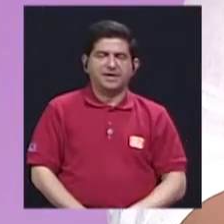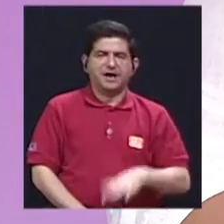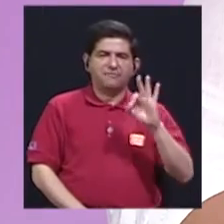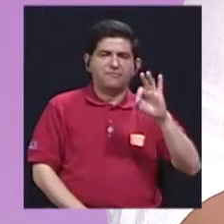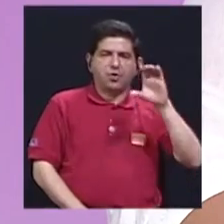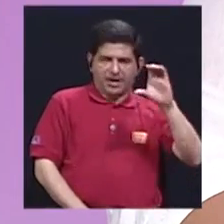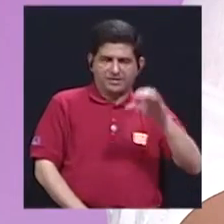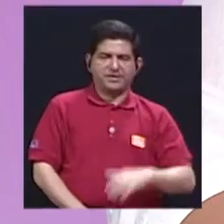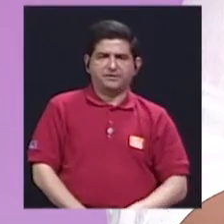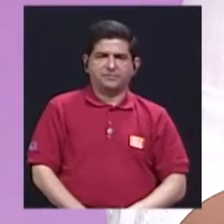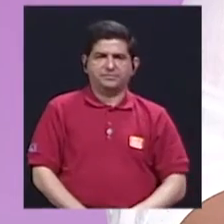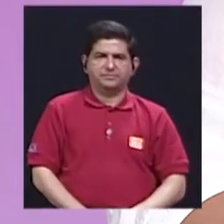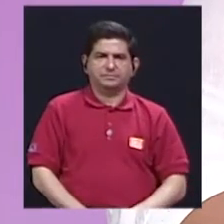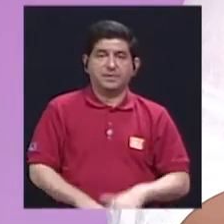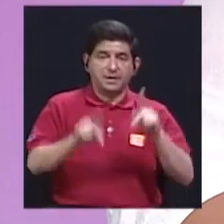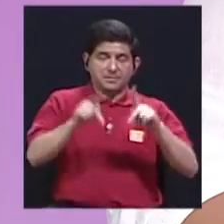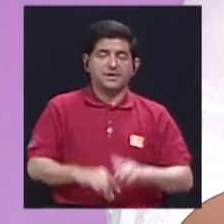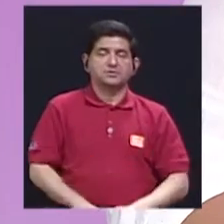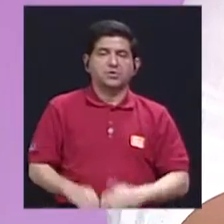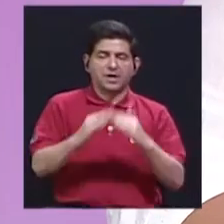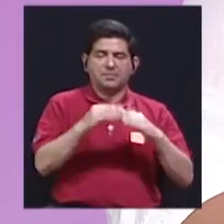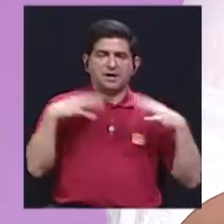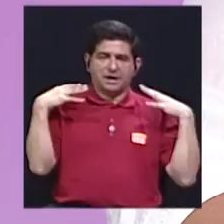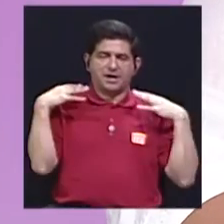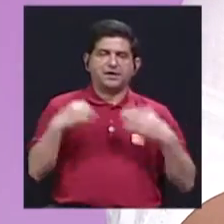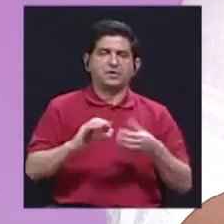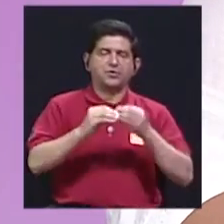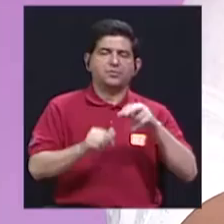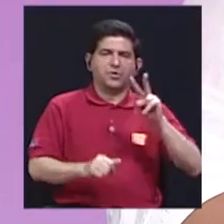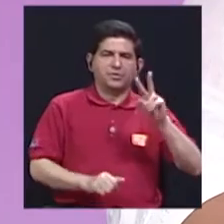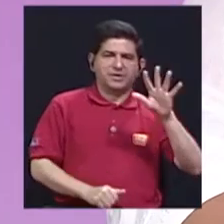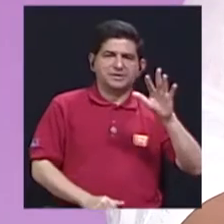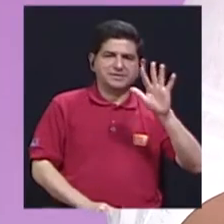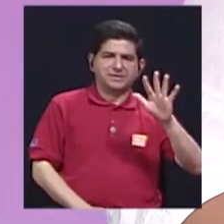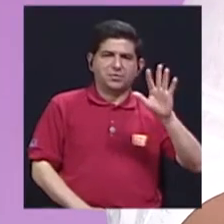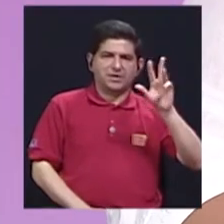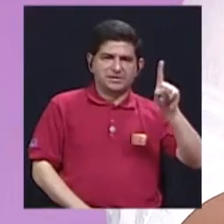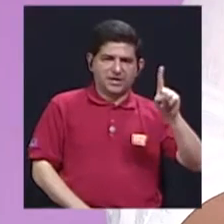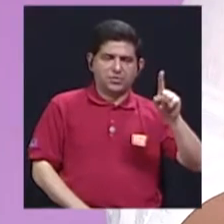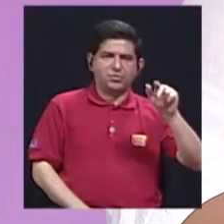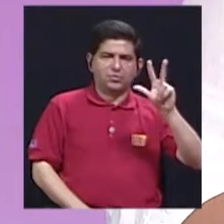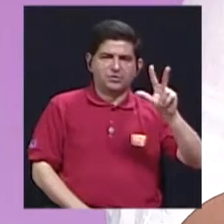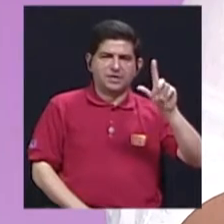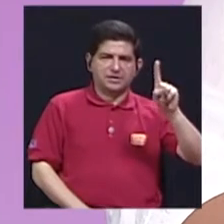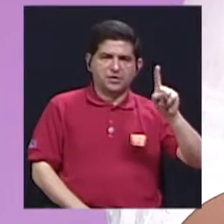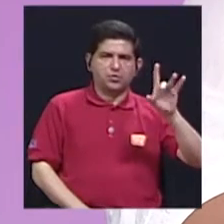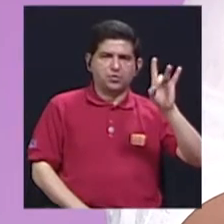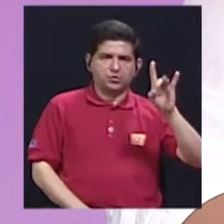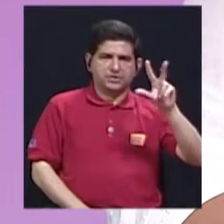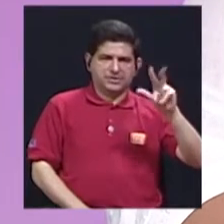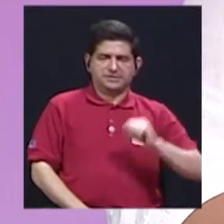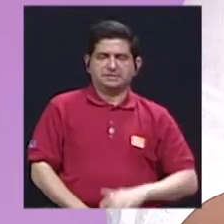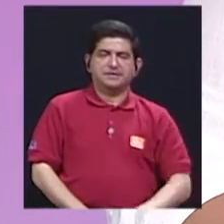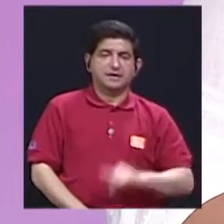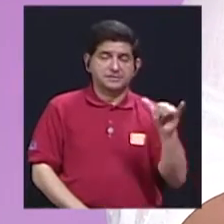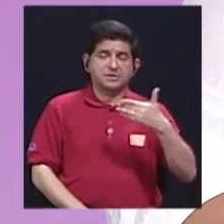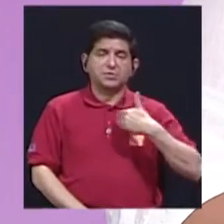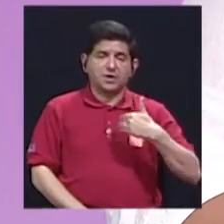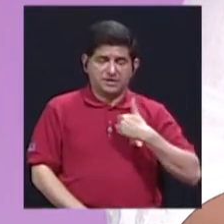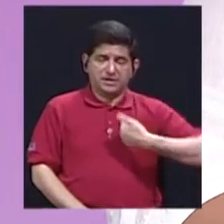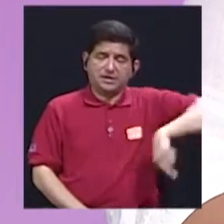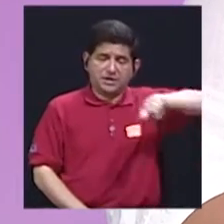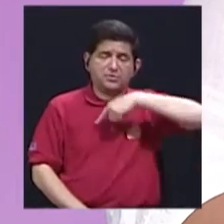flor calderón desde barrio los ángeles en un 36 25 51 31 83 igual tenemos